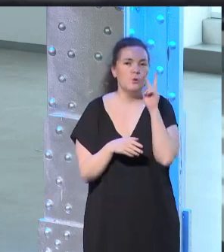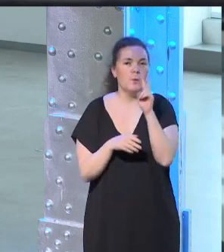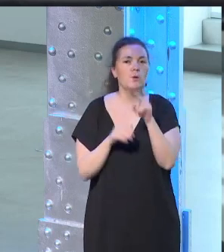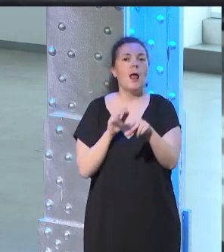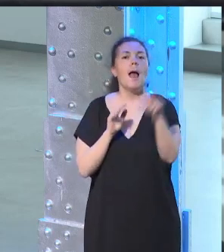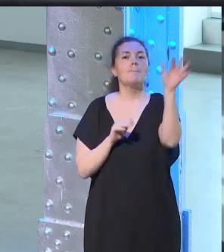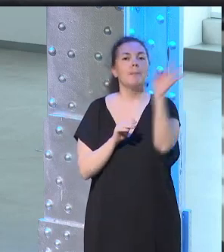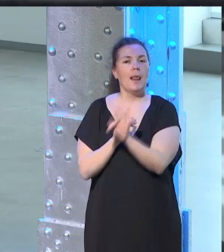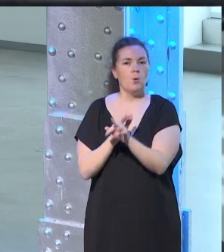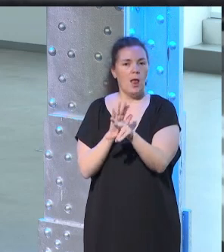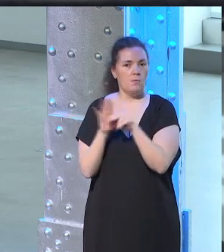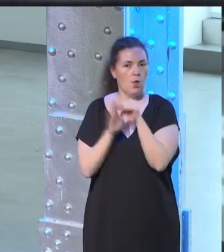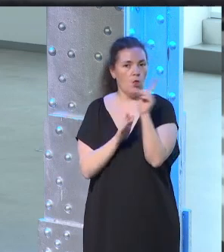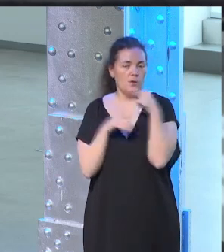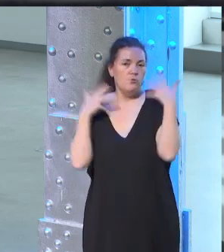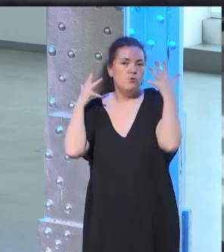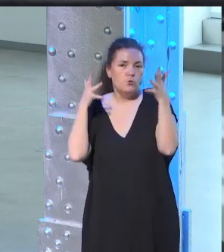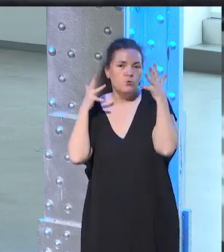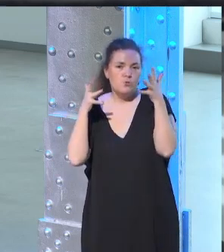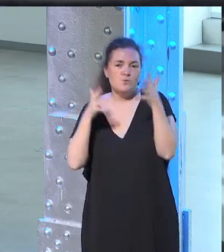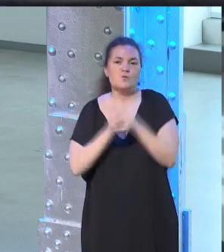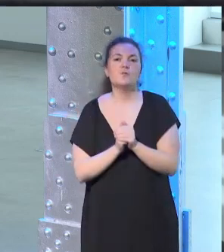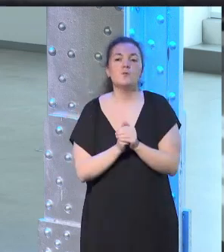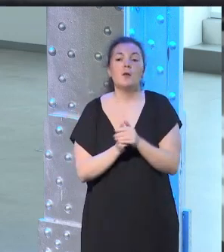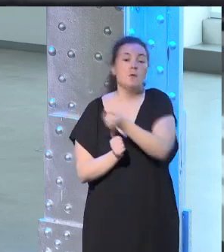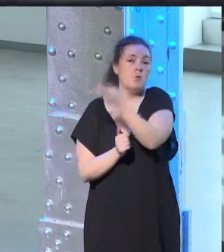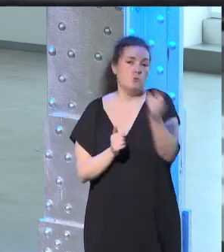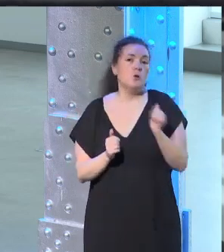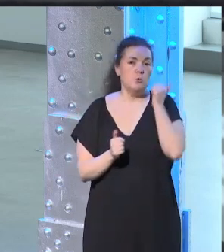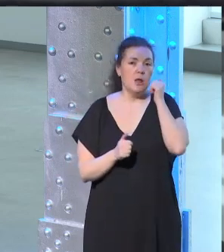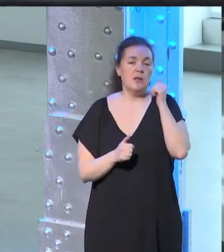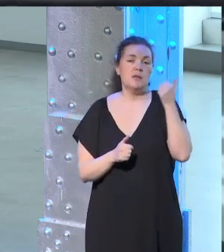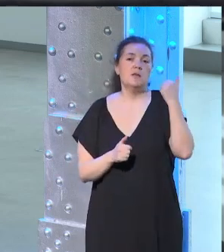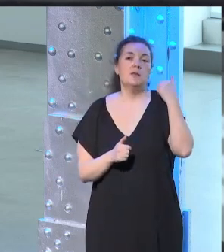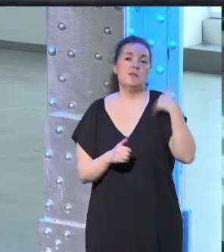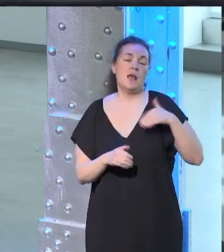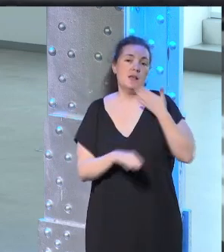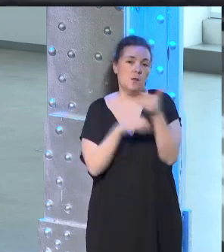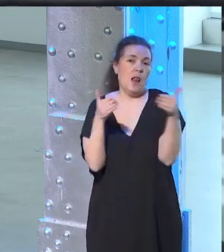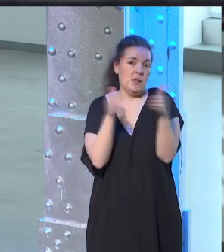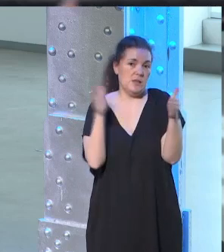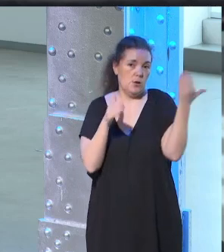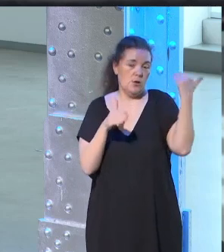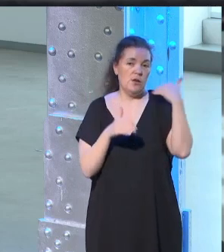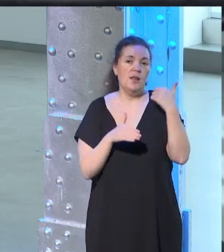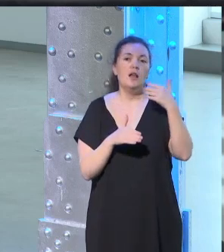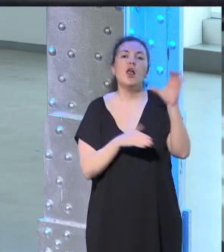una película documental que yo les recomiendo. Tuvimos oportunidad, algunos de los aquí presentes, de estar en el estreno, está en los